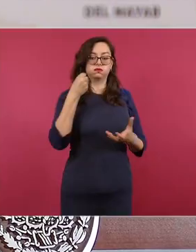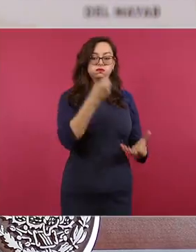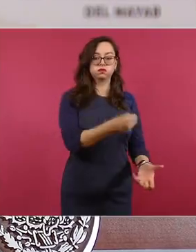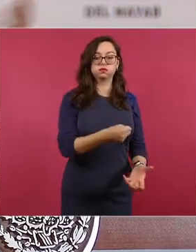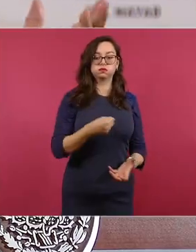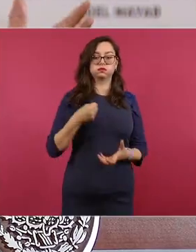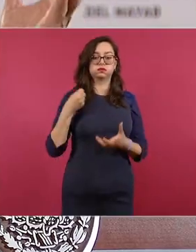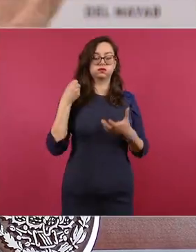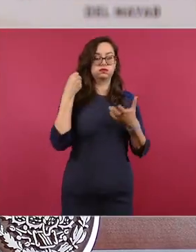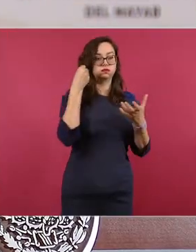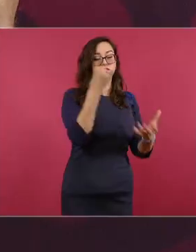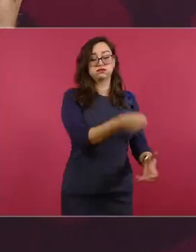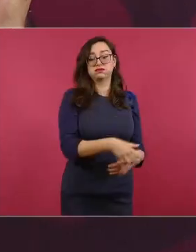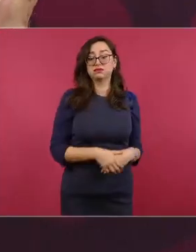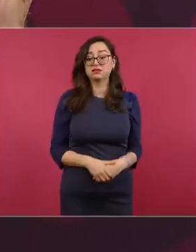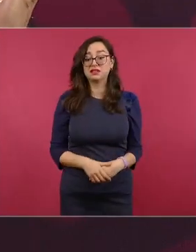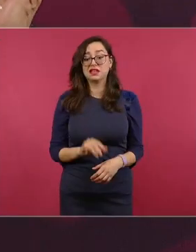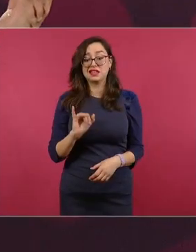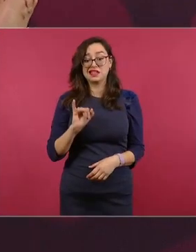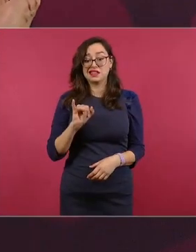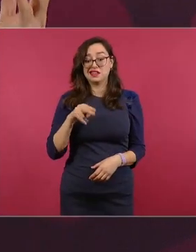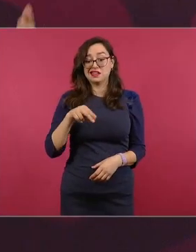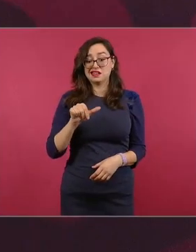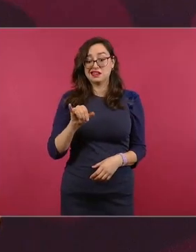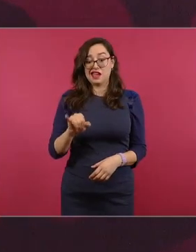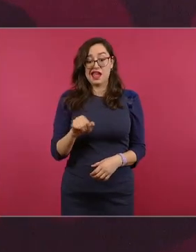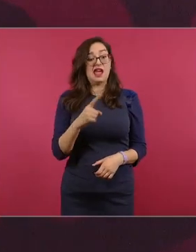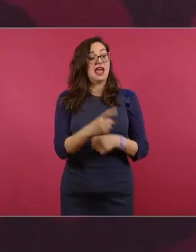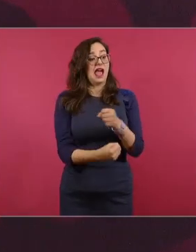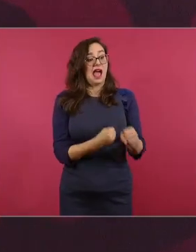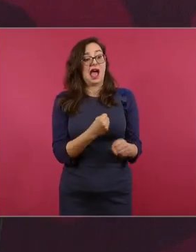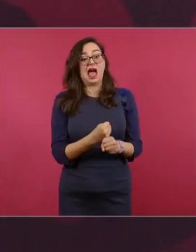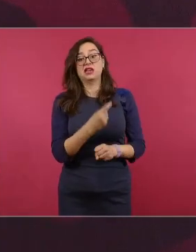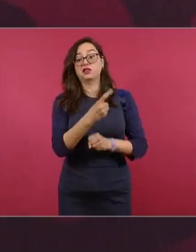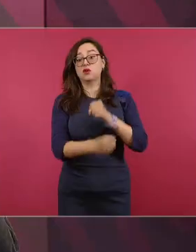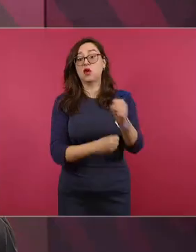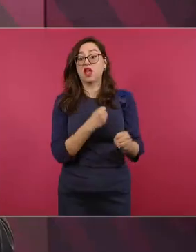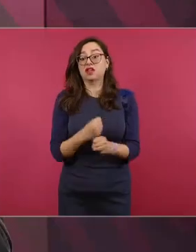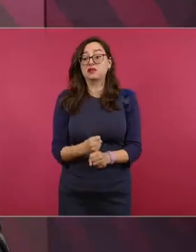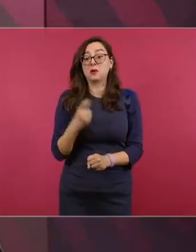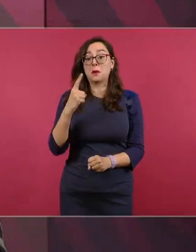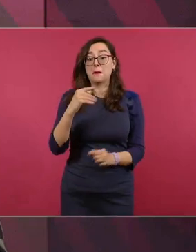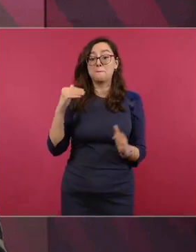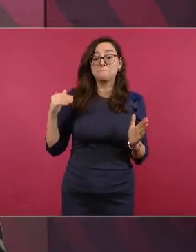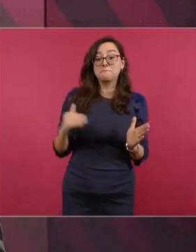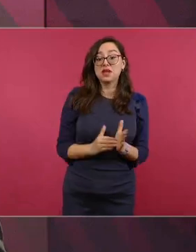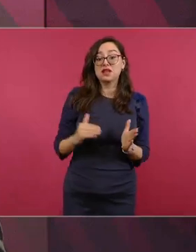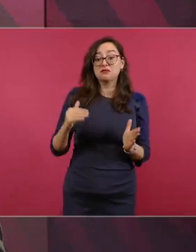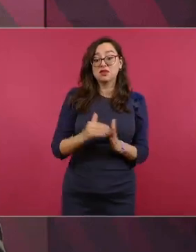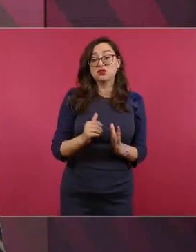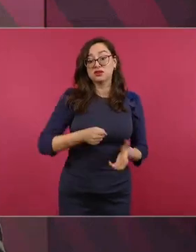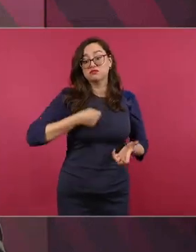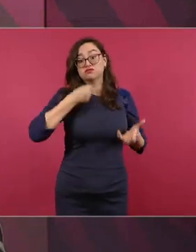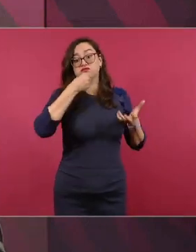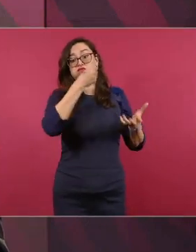costosísimos. Por ejemplo, el de la transparencia, 1,000 millones cada año. ¿Para qué?